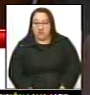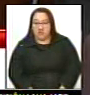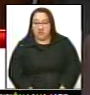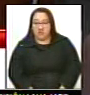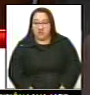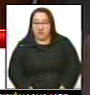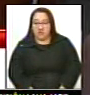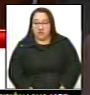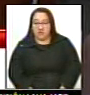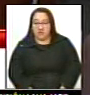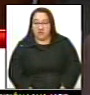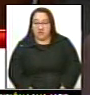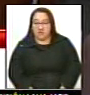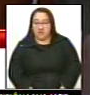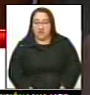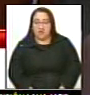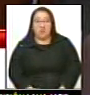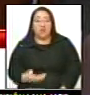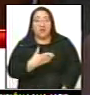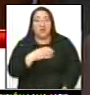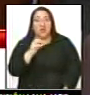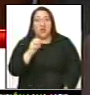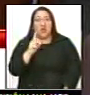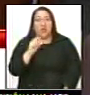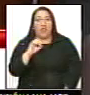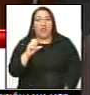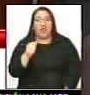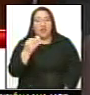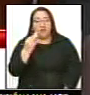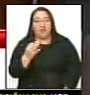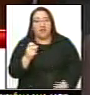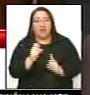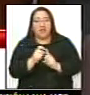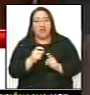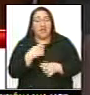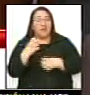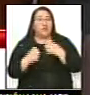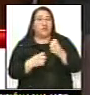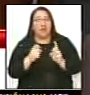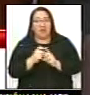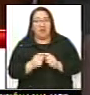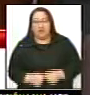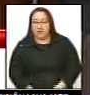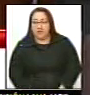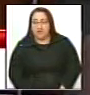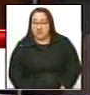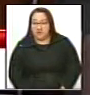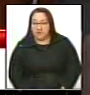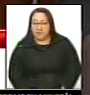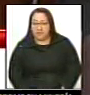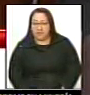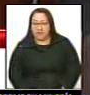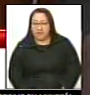agradeciendo a continuación al presidente Odría, en sencillas y emocionadas frases,